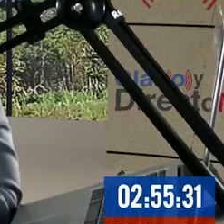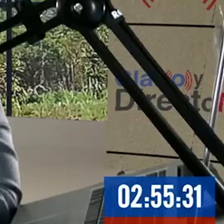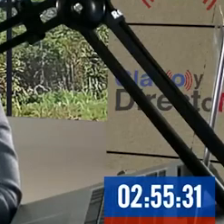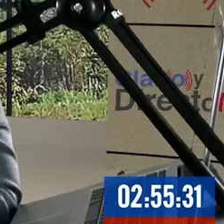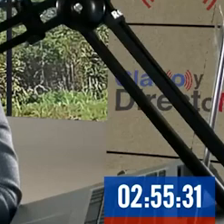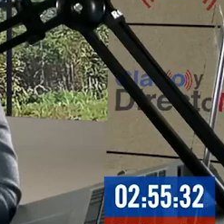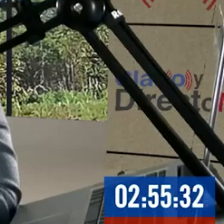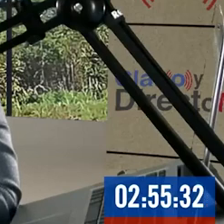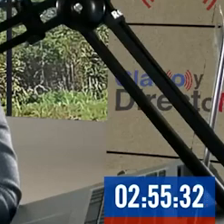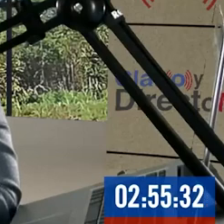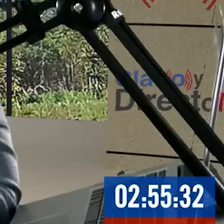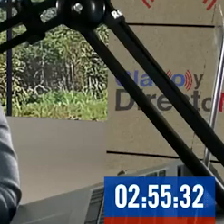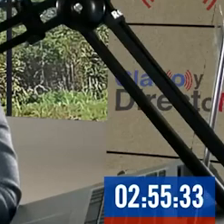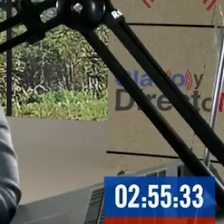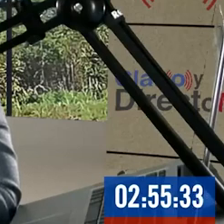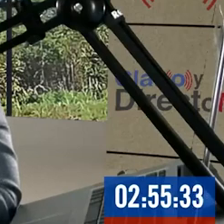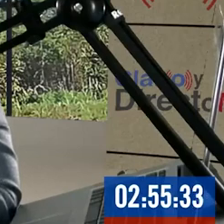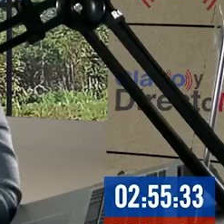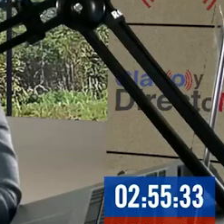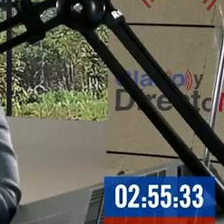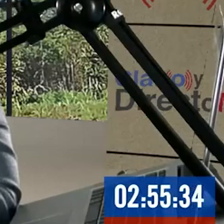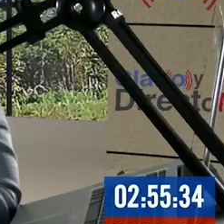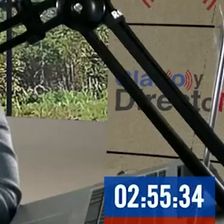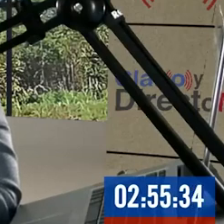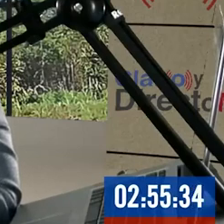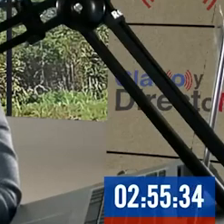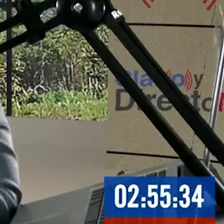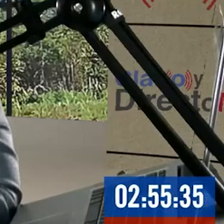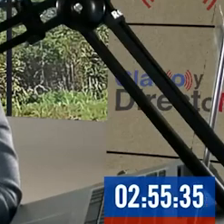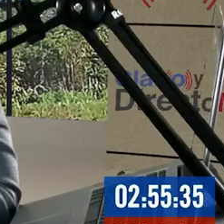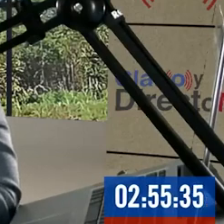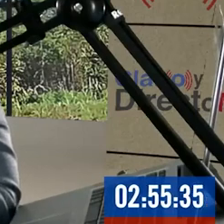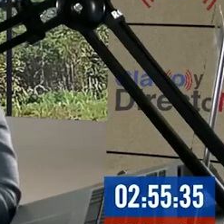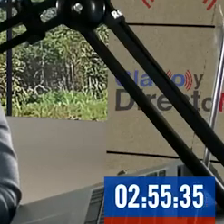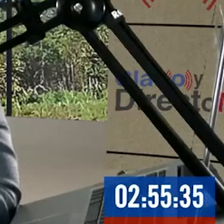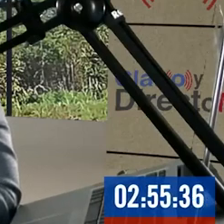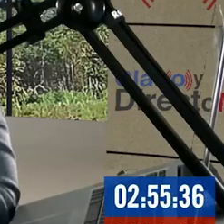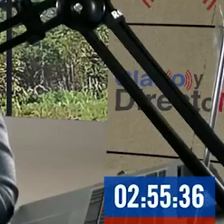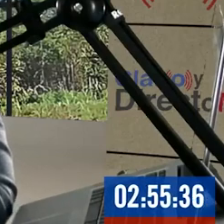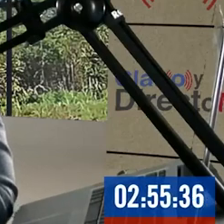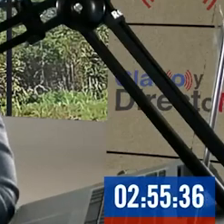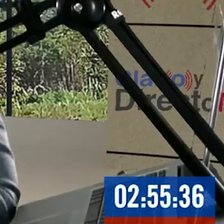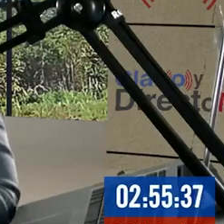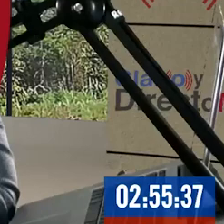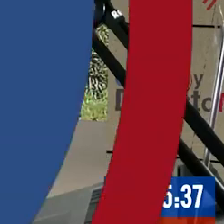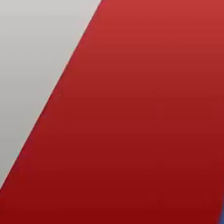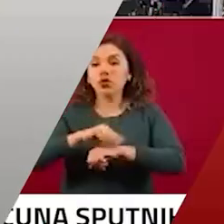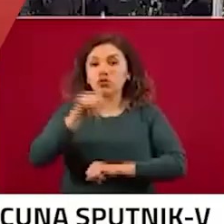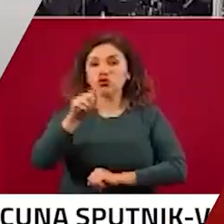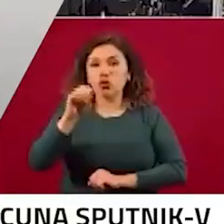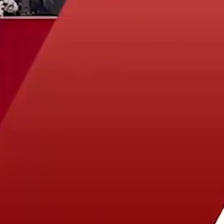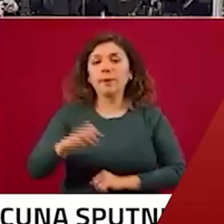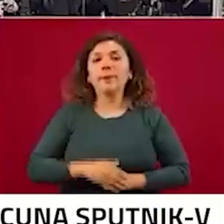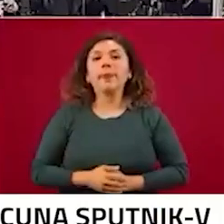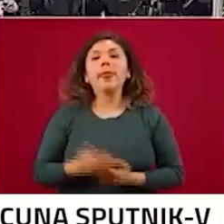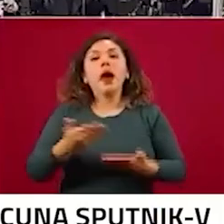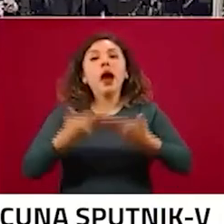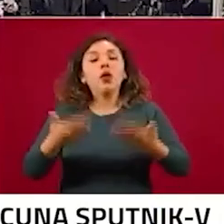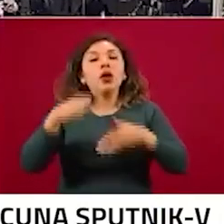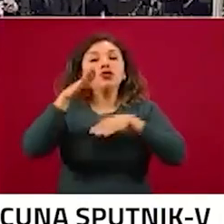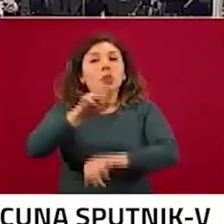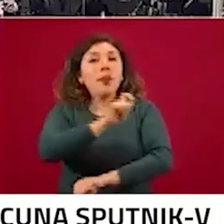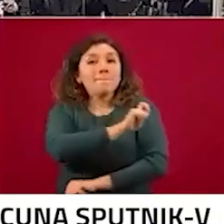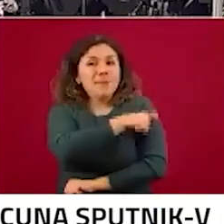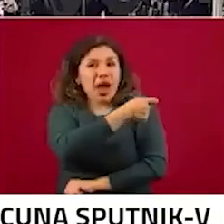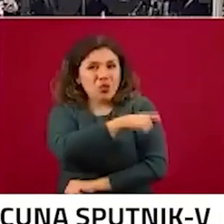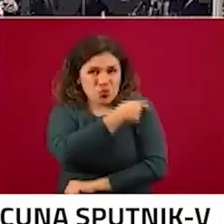la vacuna rusa. Vamos a recuperar lo que dijo en agosto de 2020 Hugo López-Gatell. Sobre la vacuna